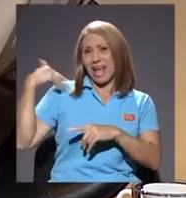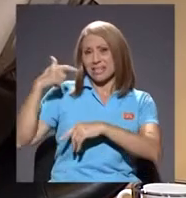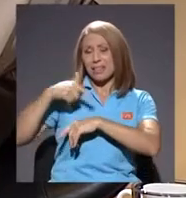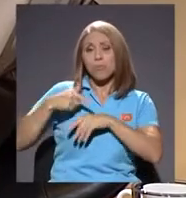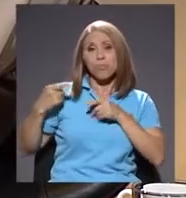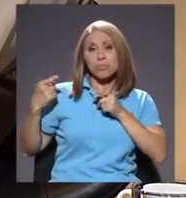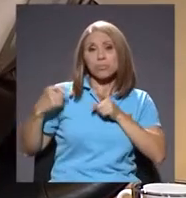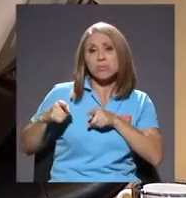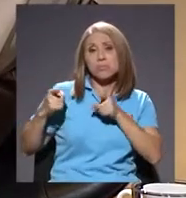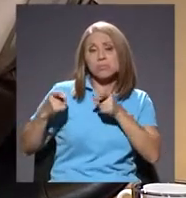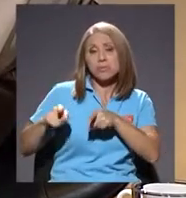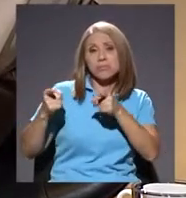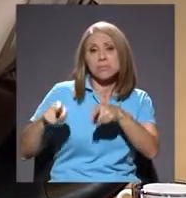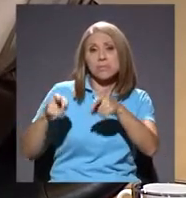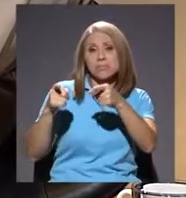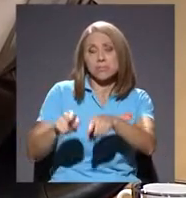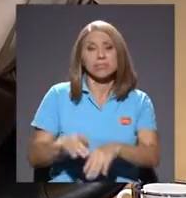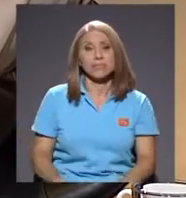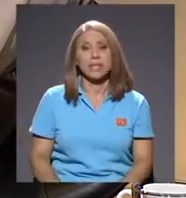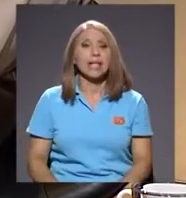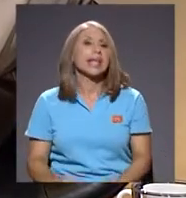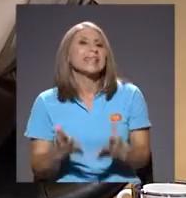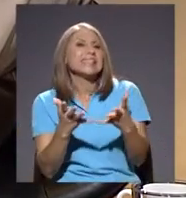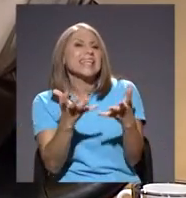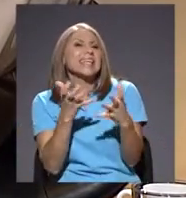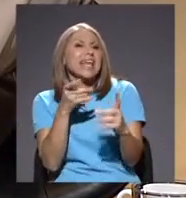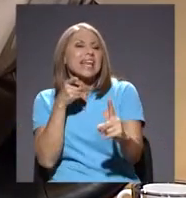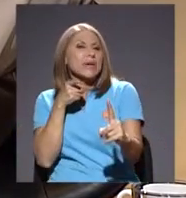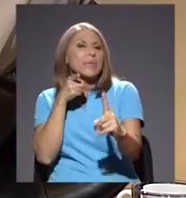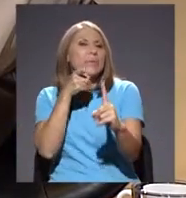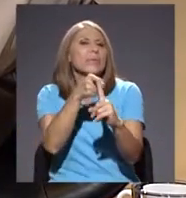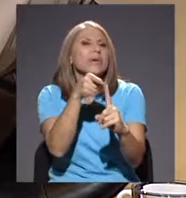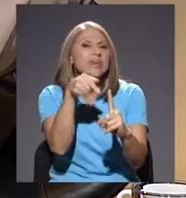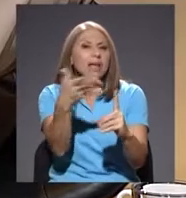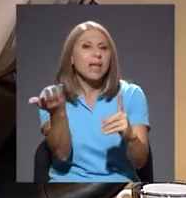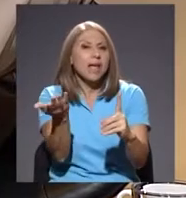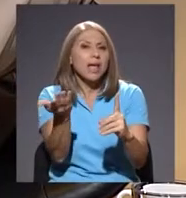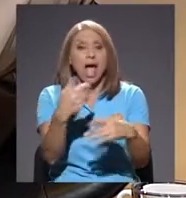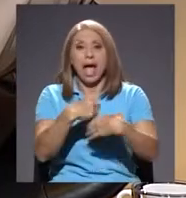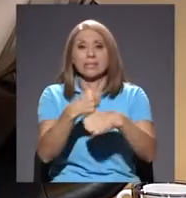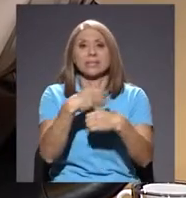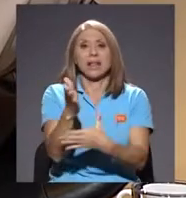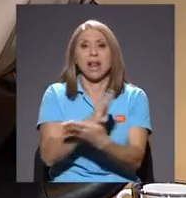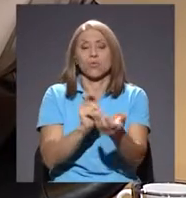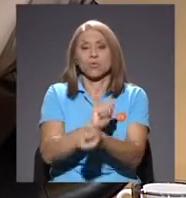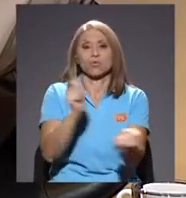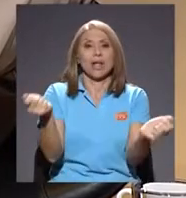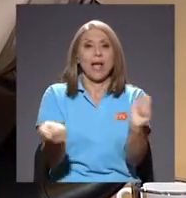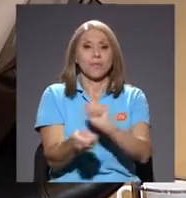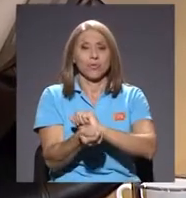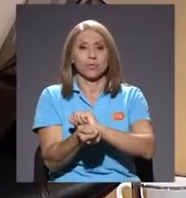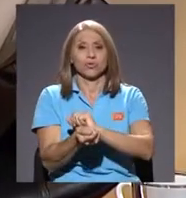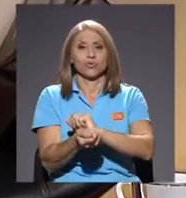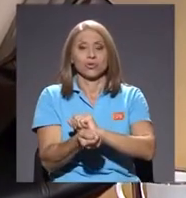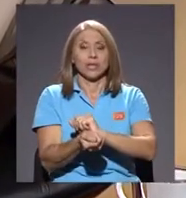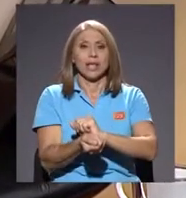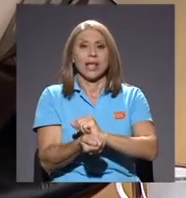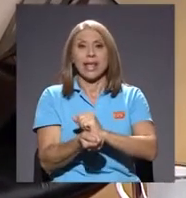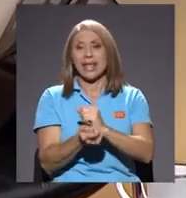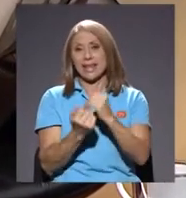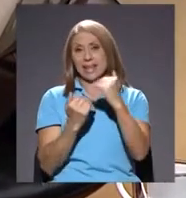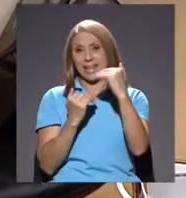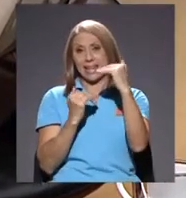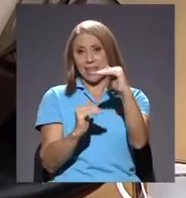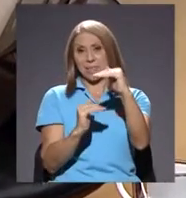una intencionalidad de hacer algunos cambios en límites que se le han puesto a los